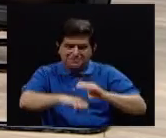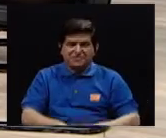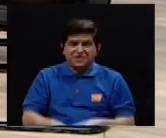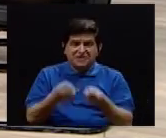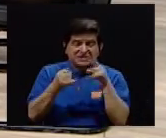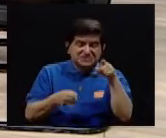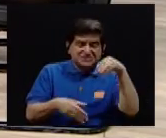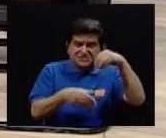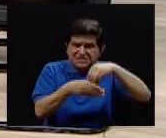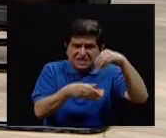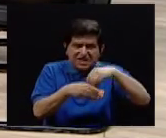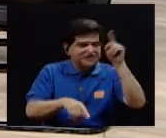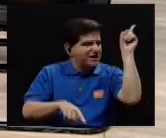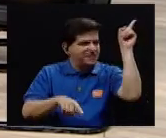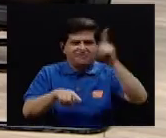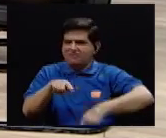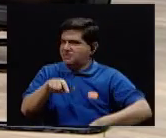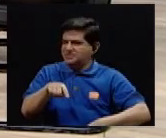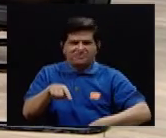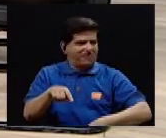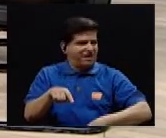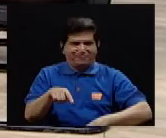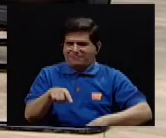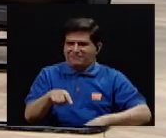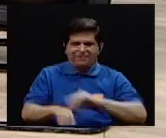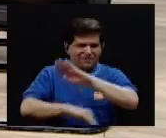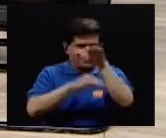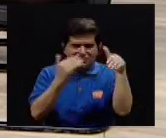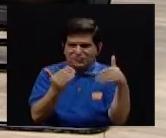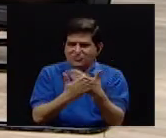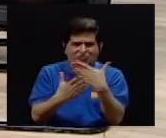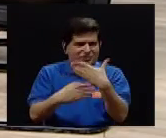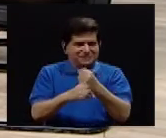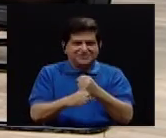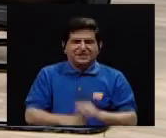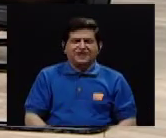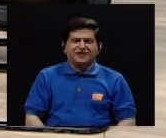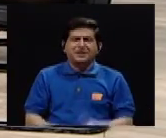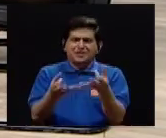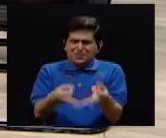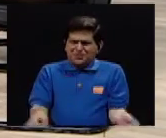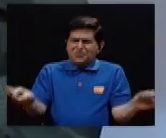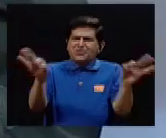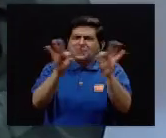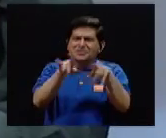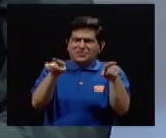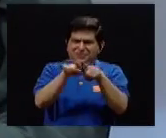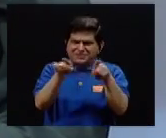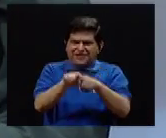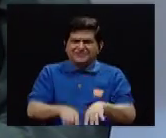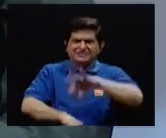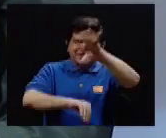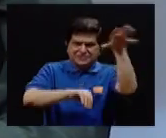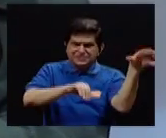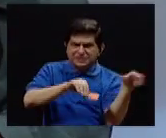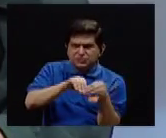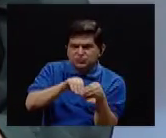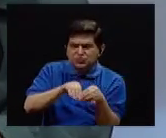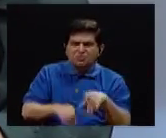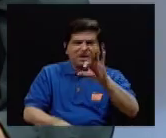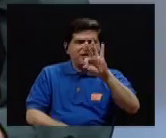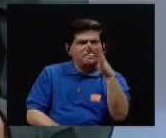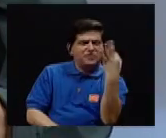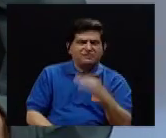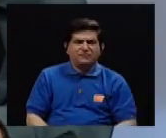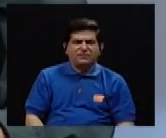posible. Sin ese pequeño aporte no es posible el todo. Y hay algo muy importante y es que se suma, es decir,